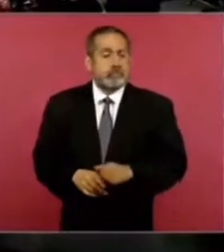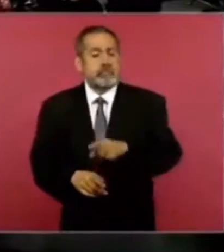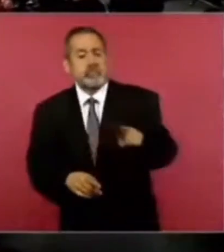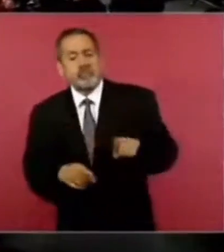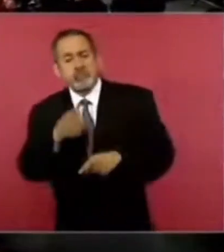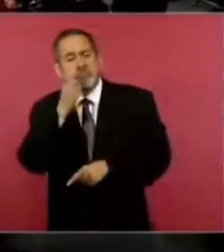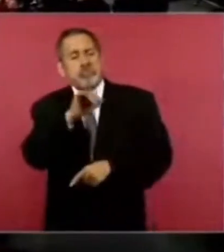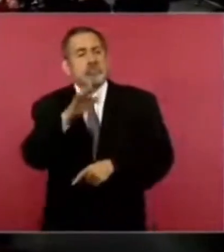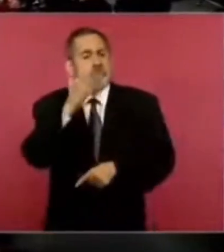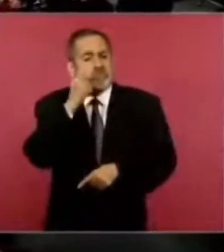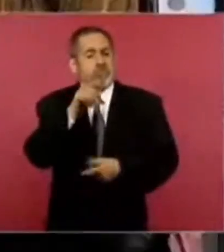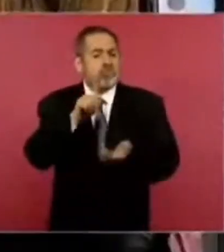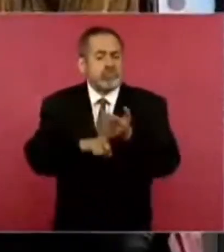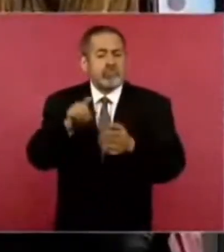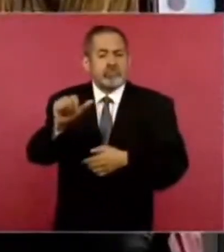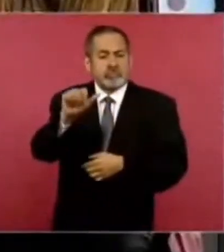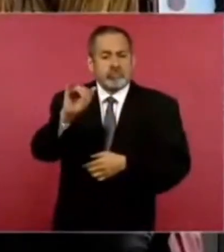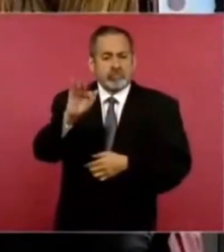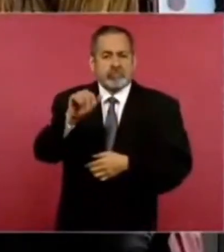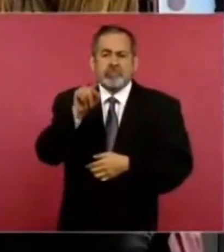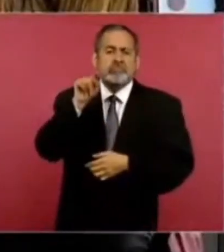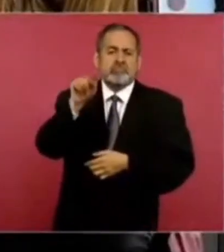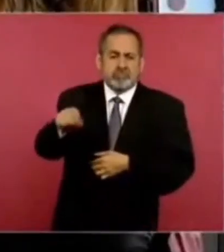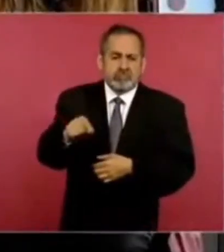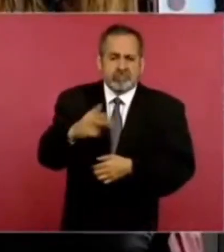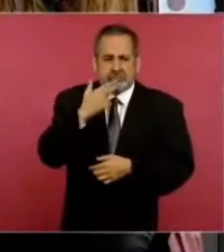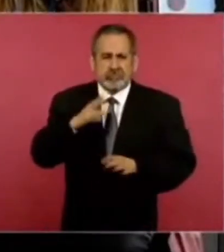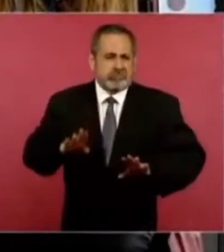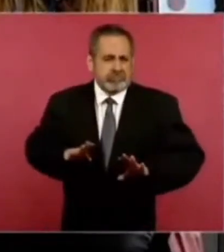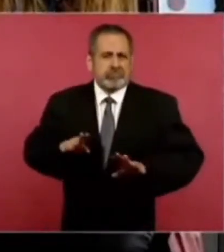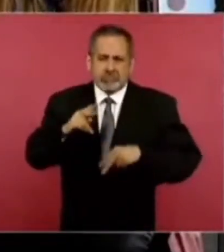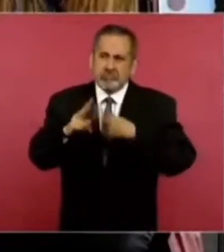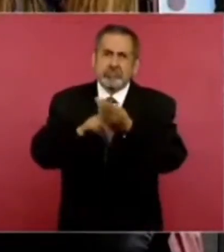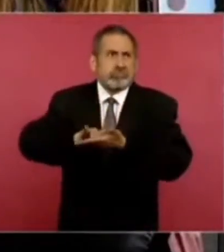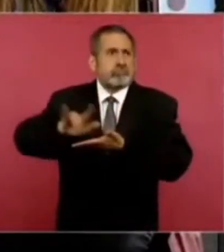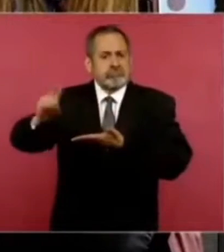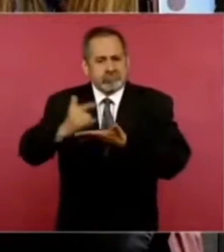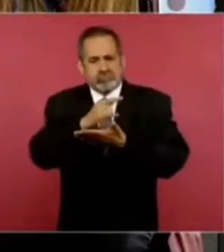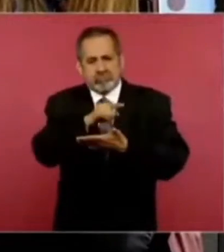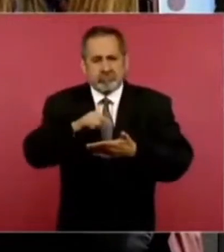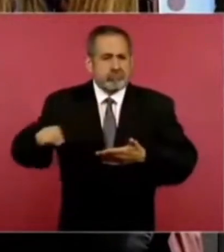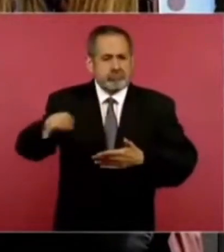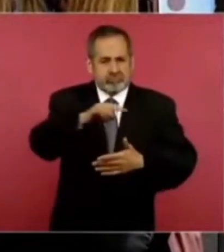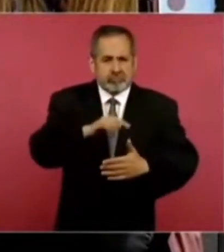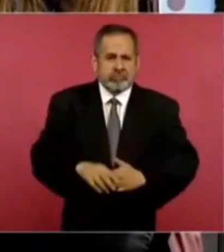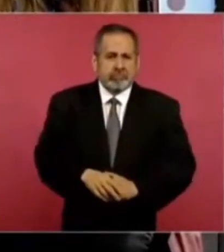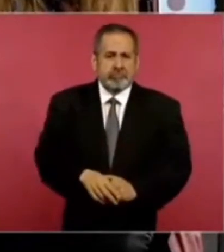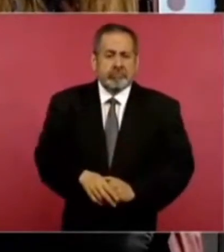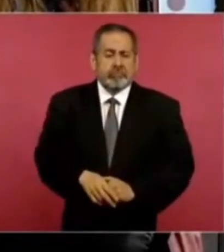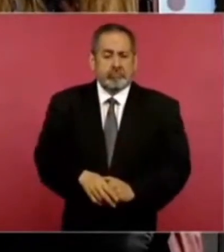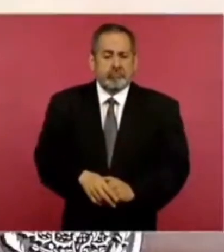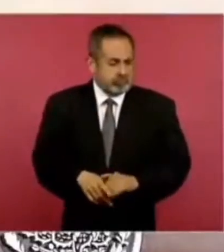24 veces, sí. Sí. Entonces, él es un experto, ¿no?